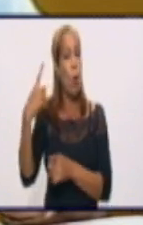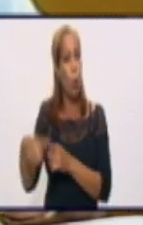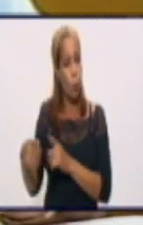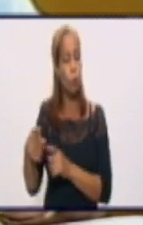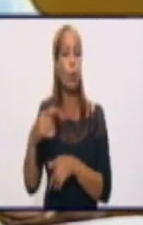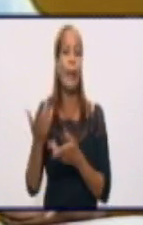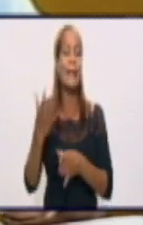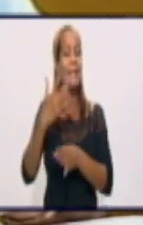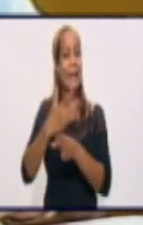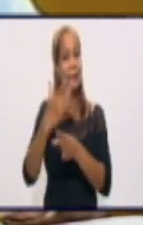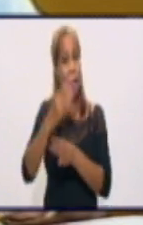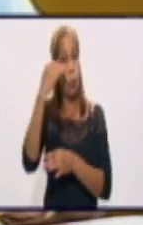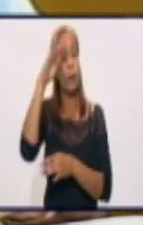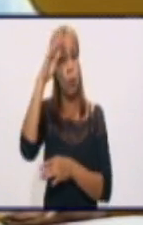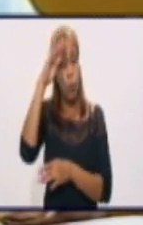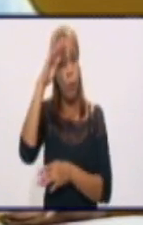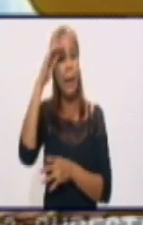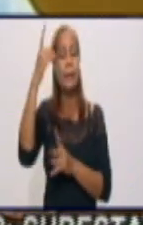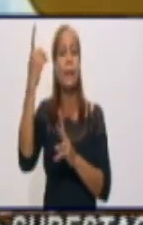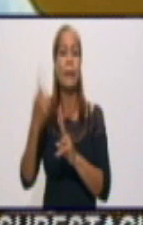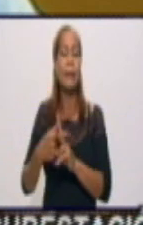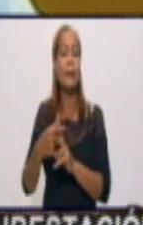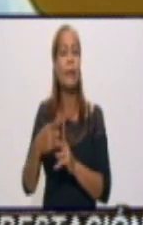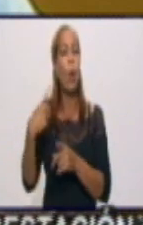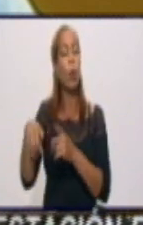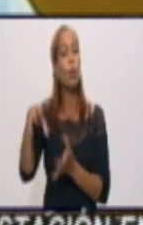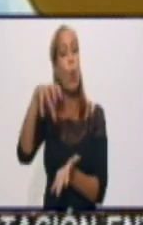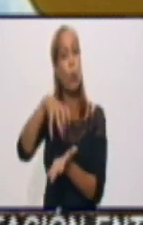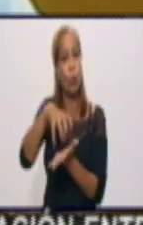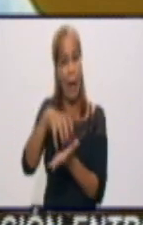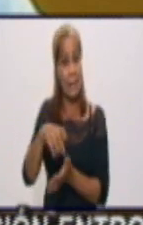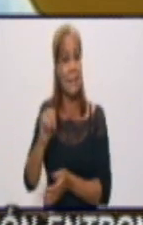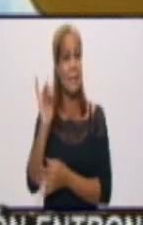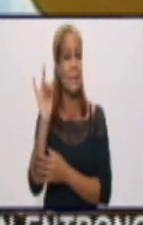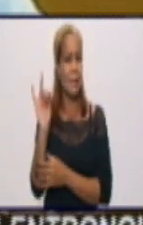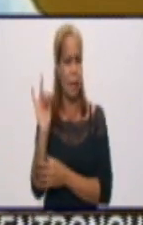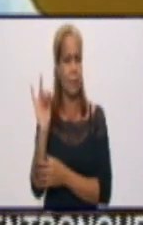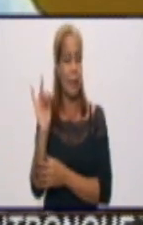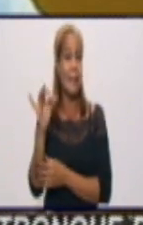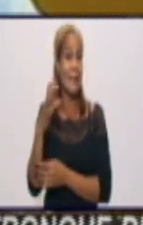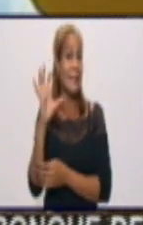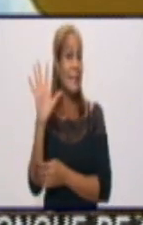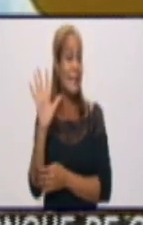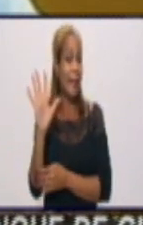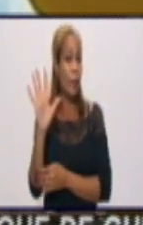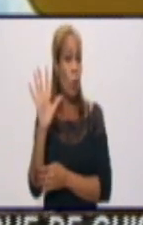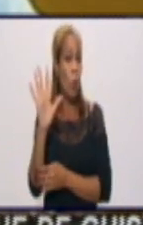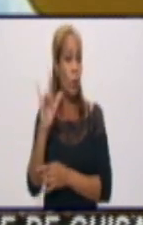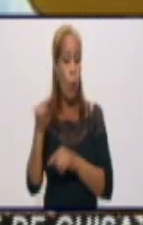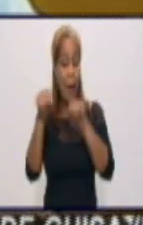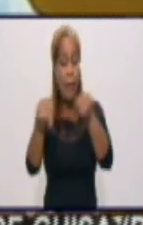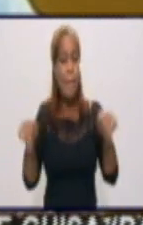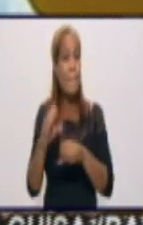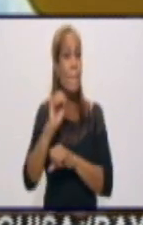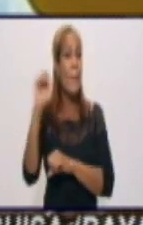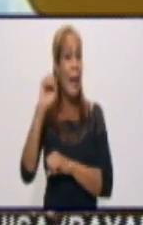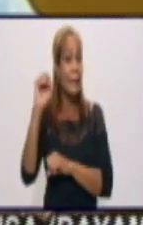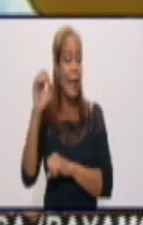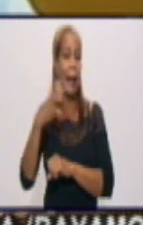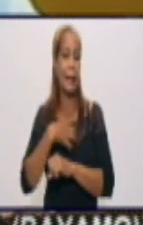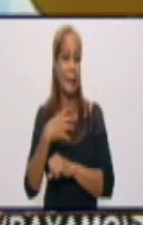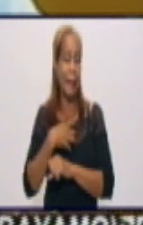4 también por avería y en mar y en la unidad 7 por averías ya que son cinco termoeléctricas que es la generación base en el país que están